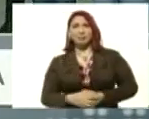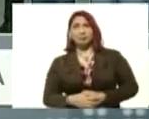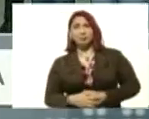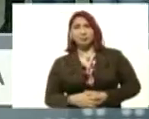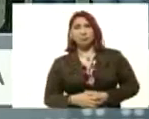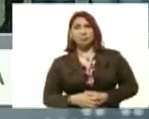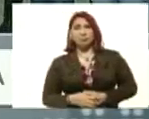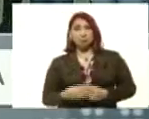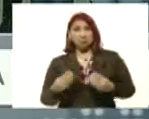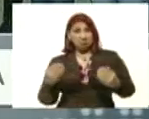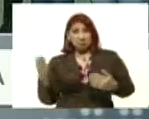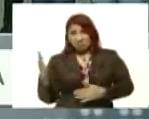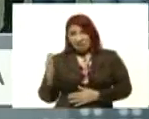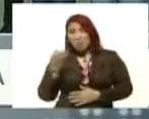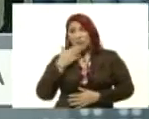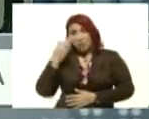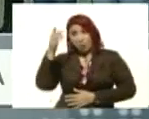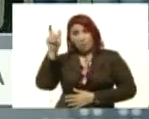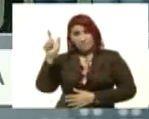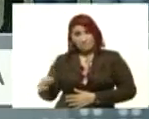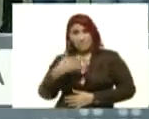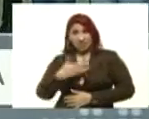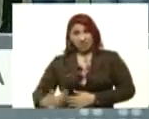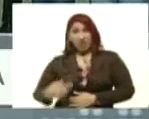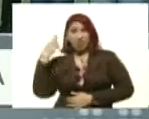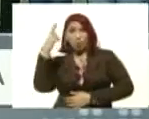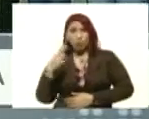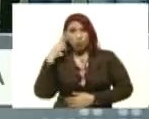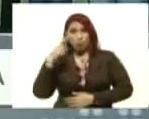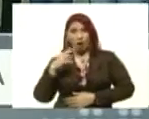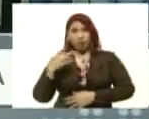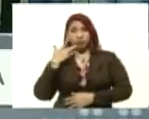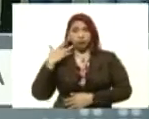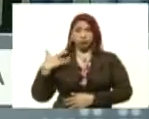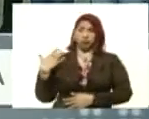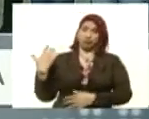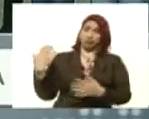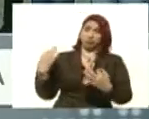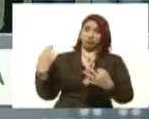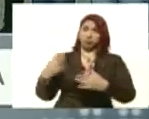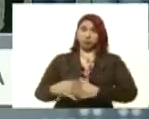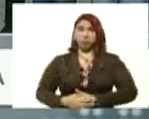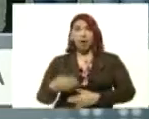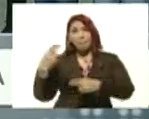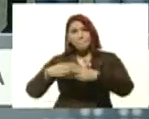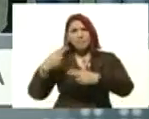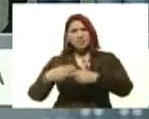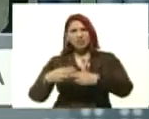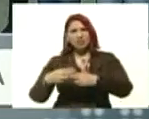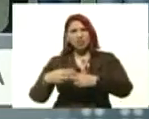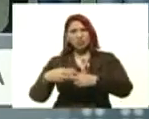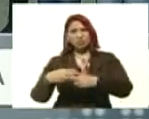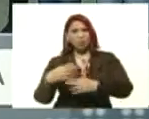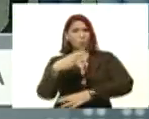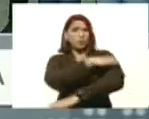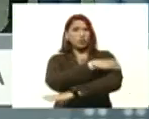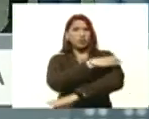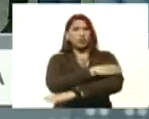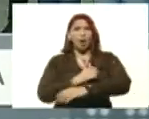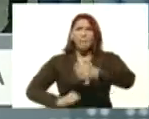calle viene de una cuna de oro, él viene de los apellidos de la oligarquía que apoyaron